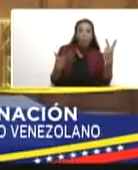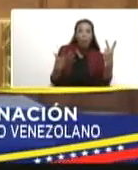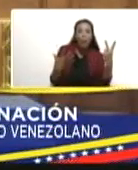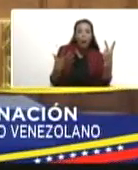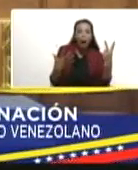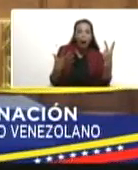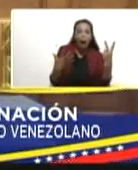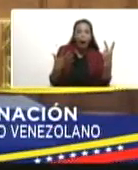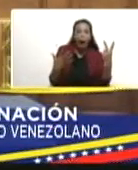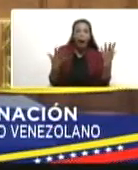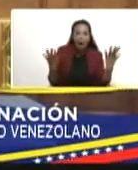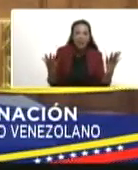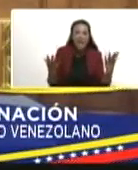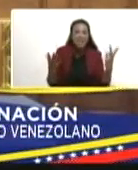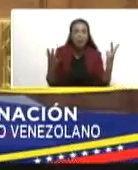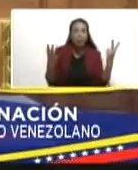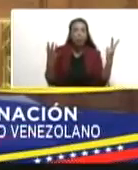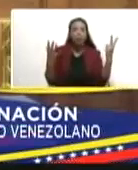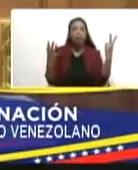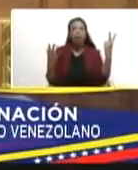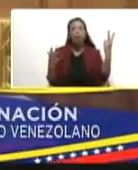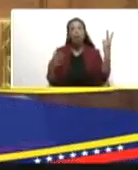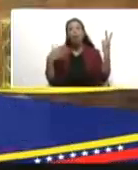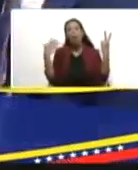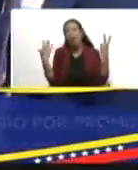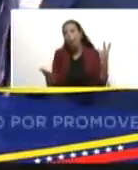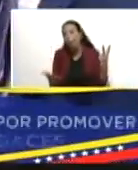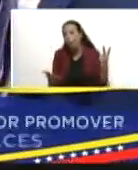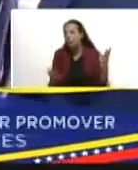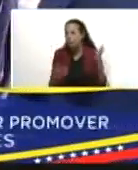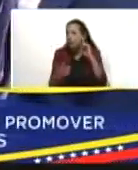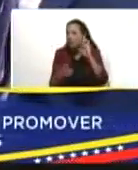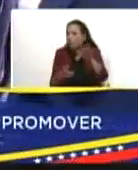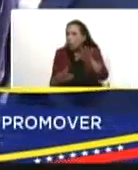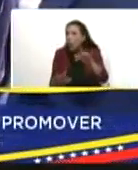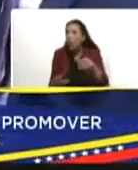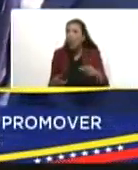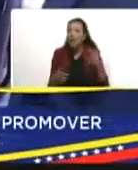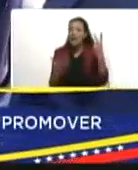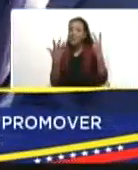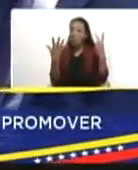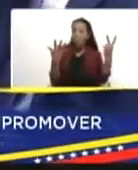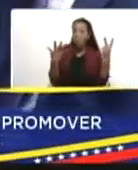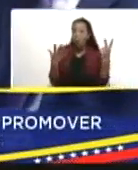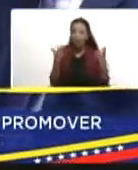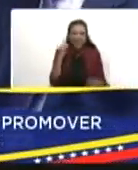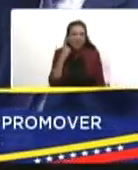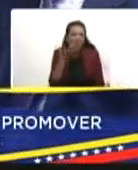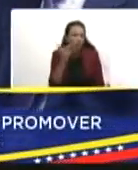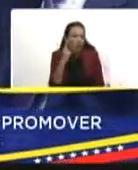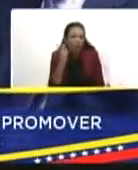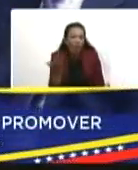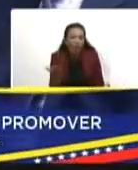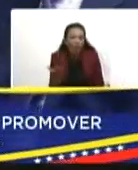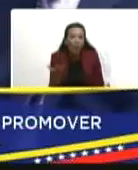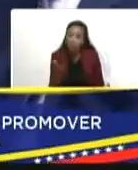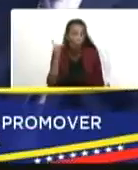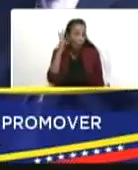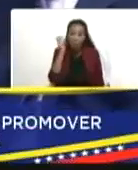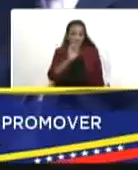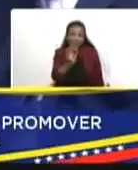dos y nos ganaron está sordo está sordo no